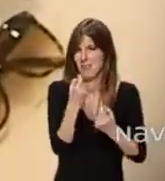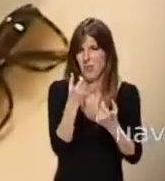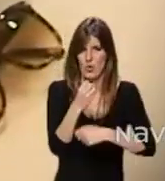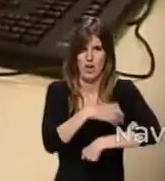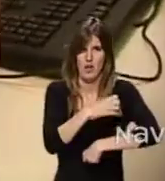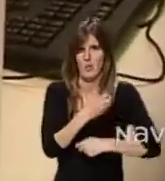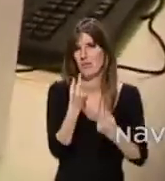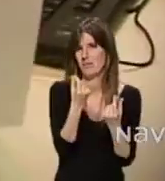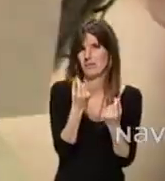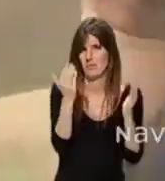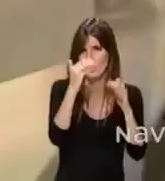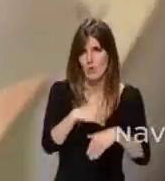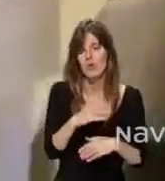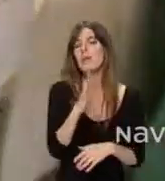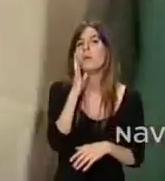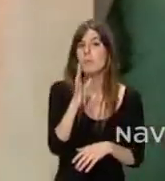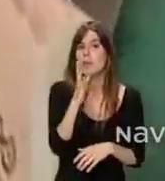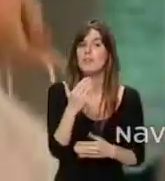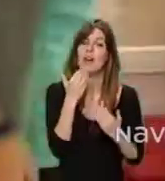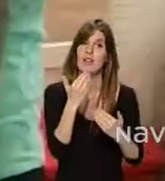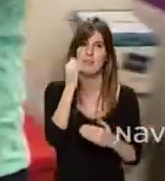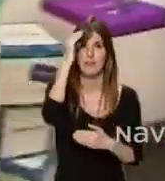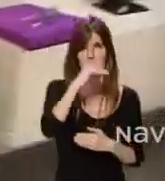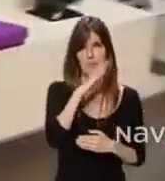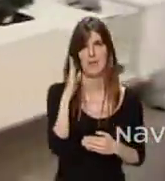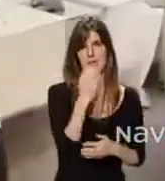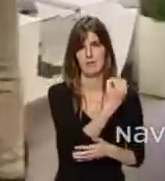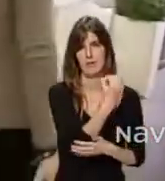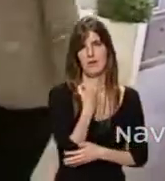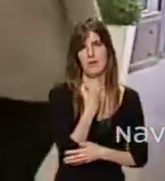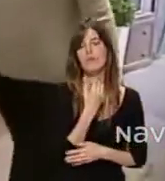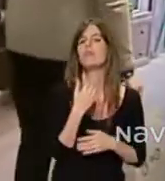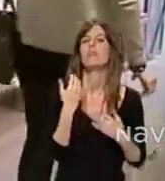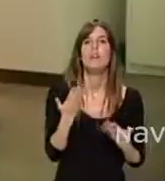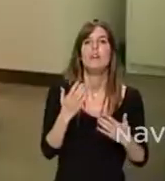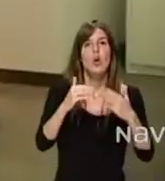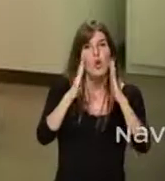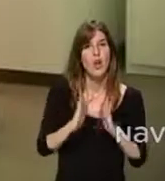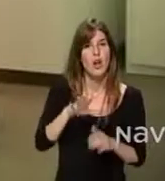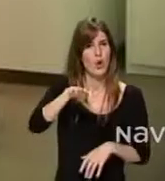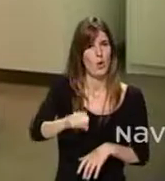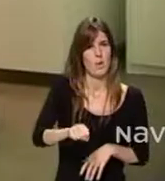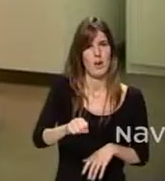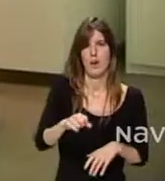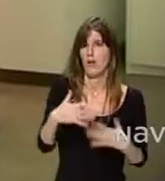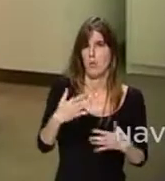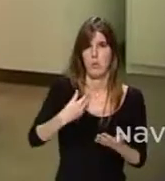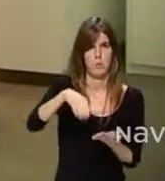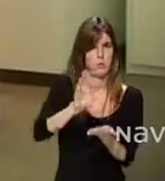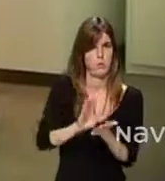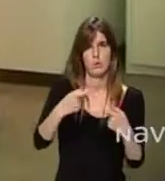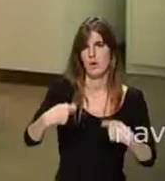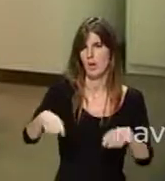muy, muy poco, pero por eso teníamos el respaldo de mis padres, y lo que hicimos, en vez de comprar un local, que era lo que más suponía de